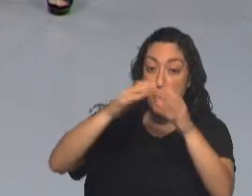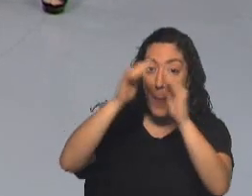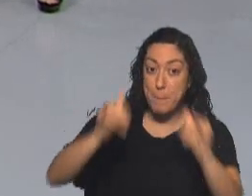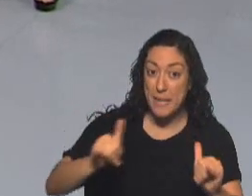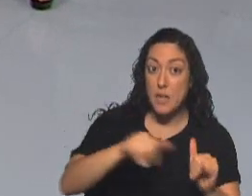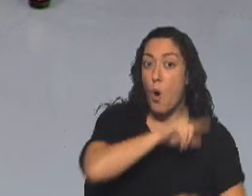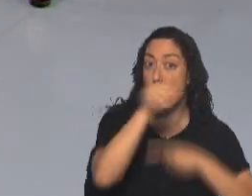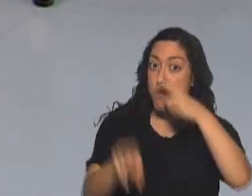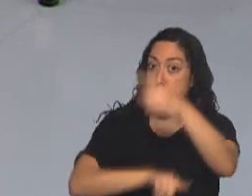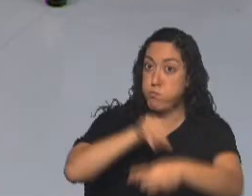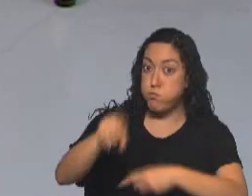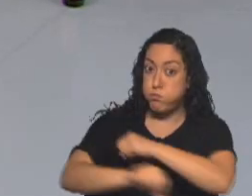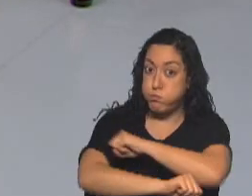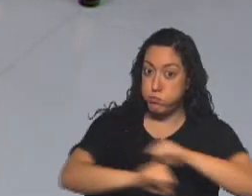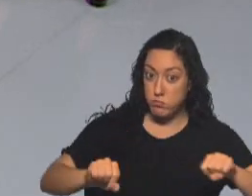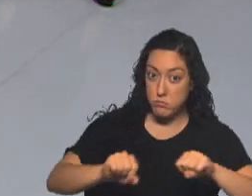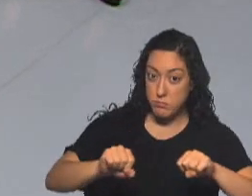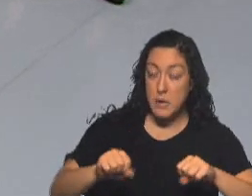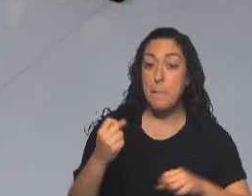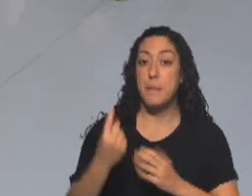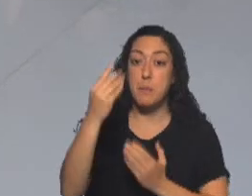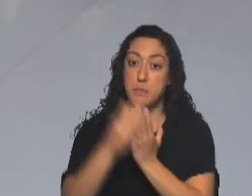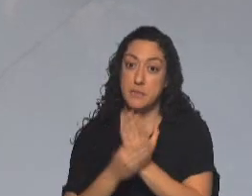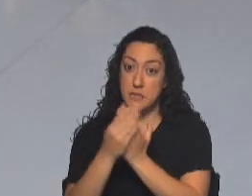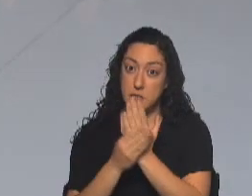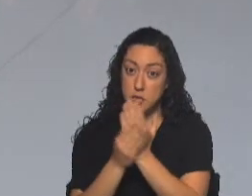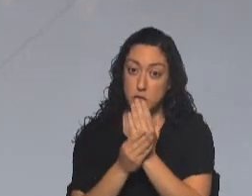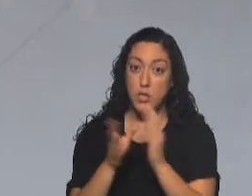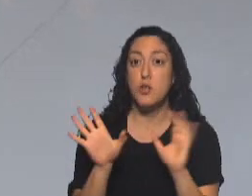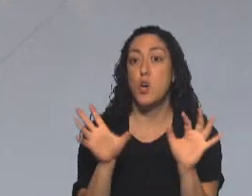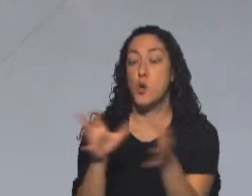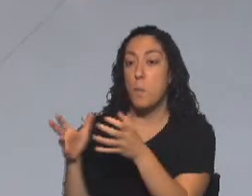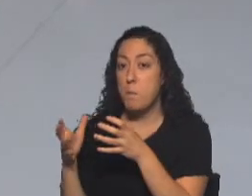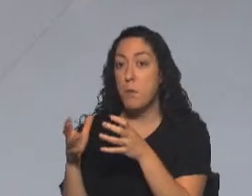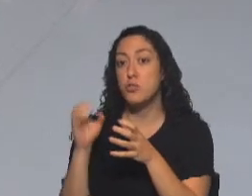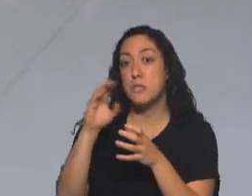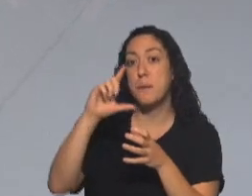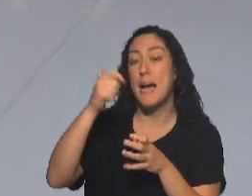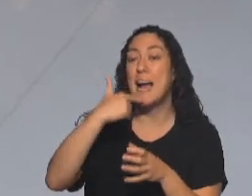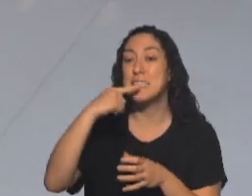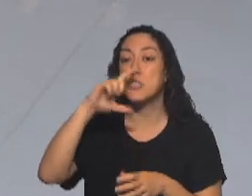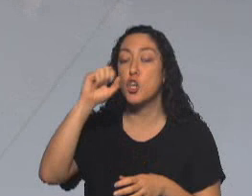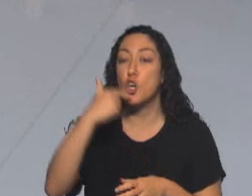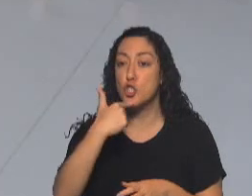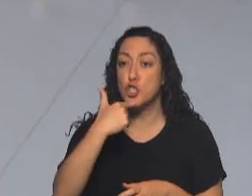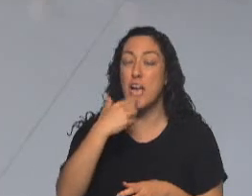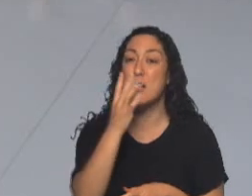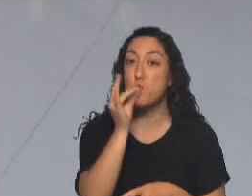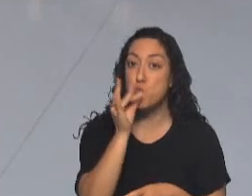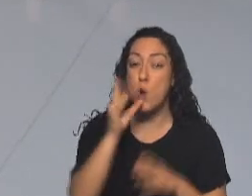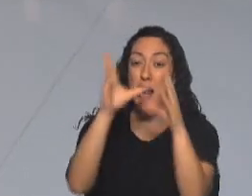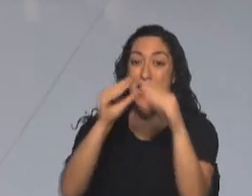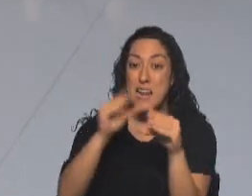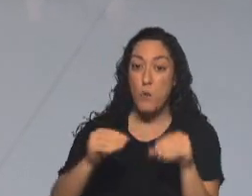últimos días. Netanyahu pidió el retiro directamente de los cascos azules, que son miembros que permanecen en el sur del